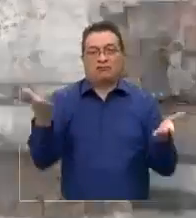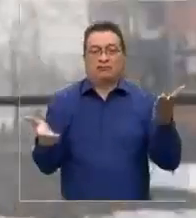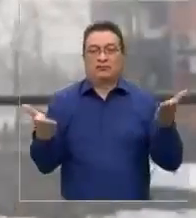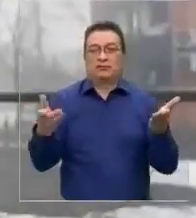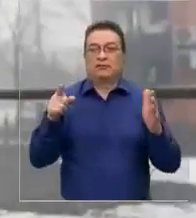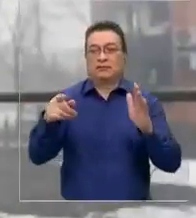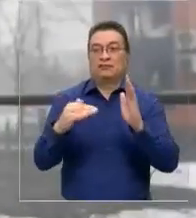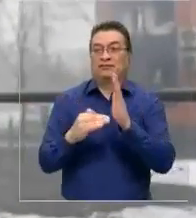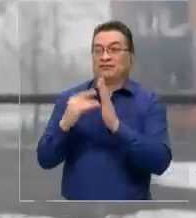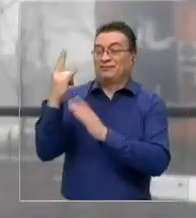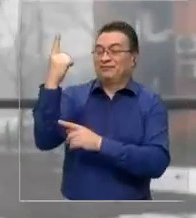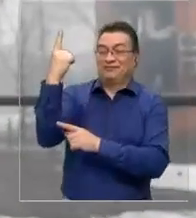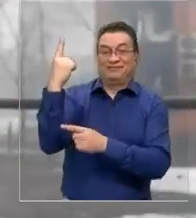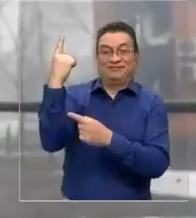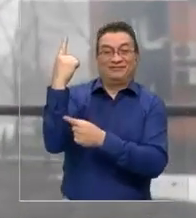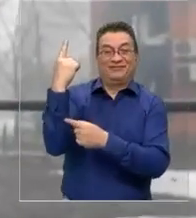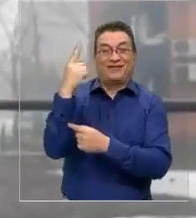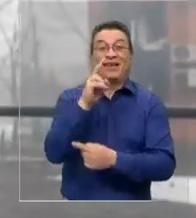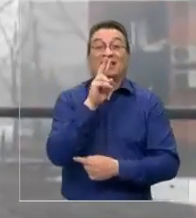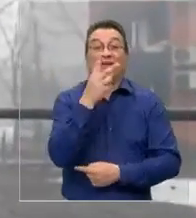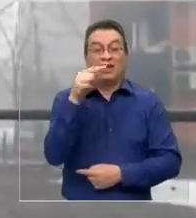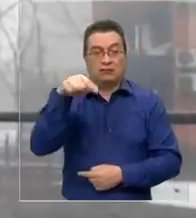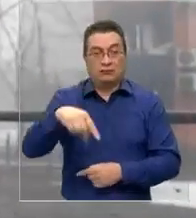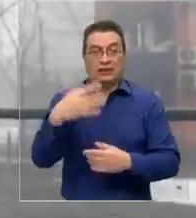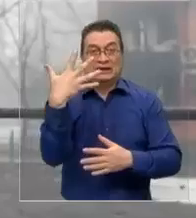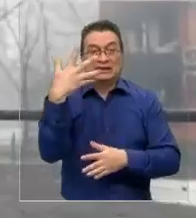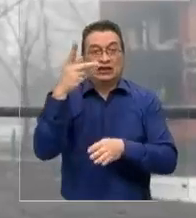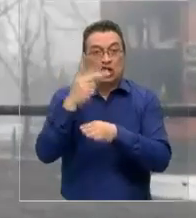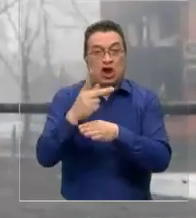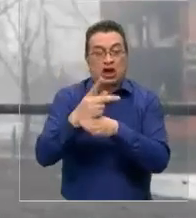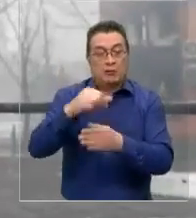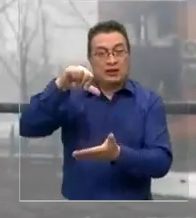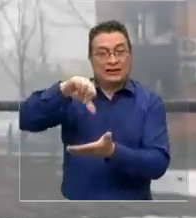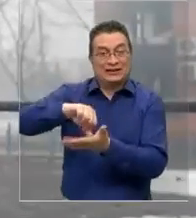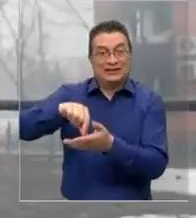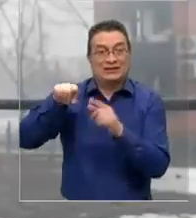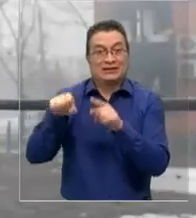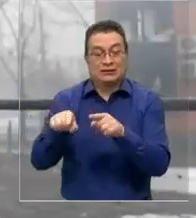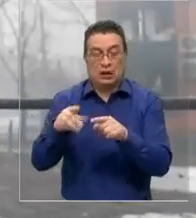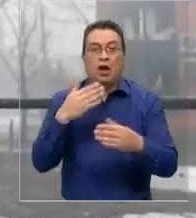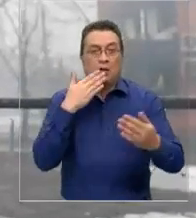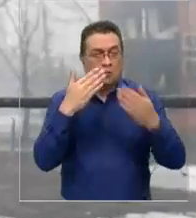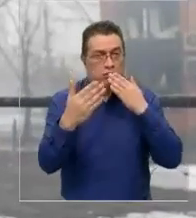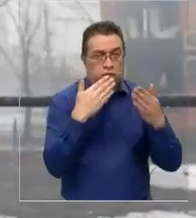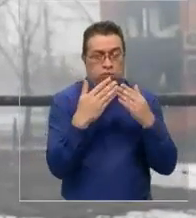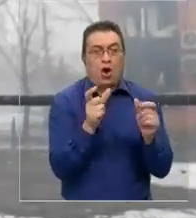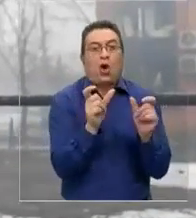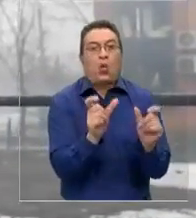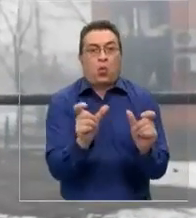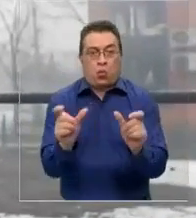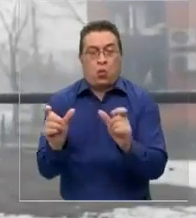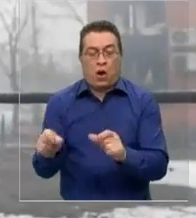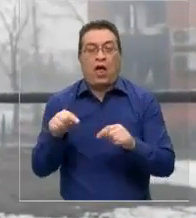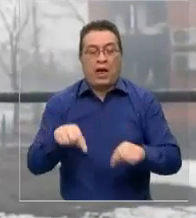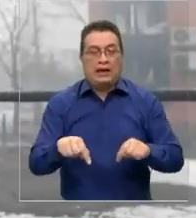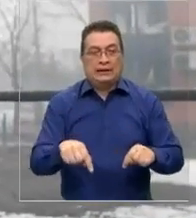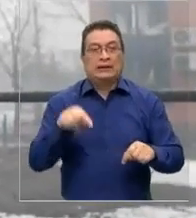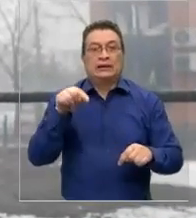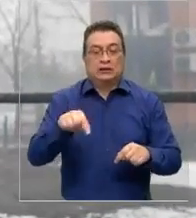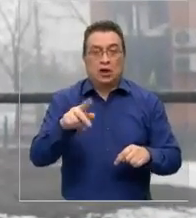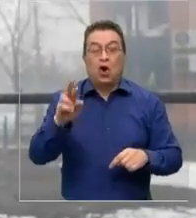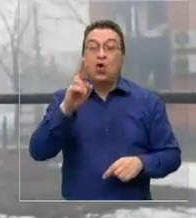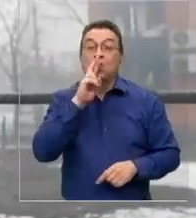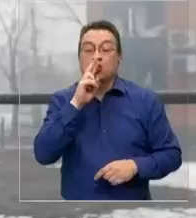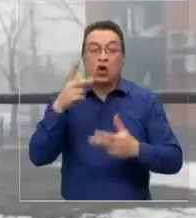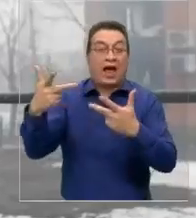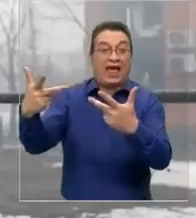Esta torre de televisión aquí, a solo 5 kilómetros del centro de la ciudad, y hemos hablado con los guardias que estaban aquí ayer, dicen que este ataque de los